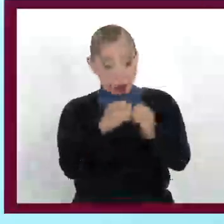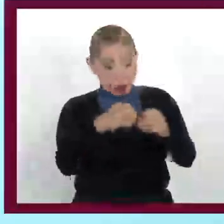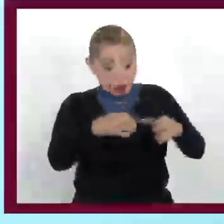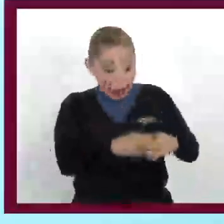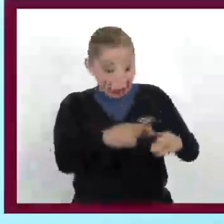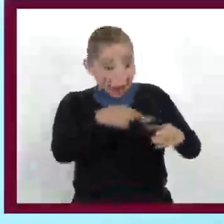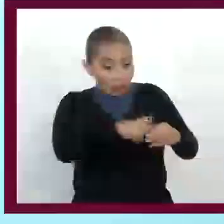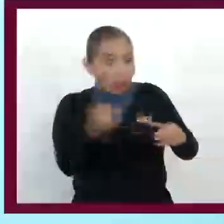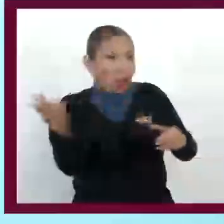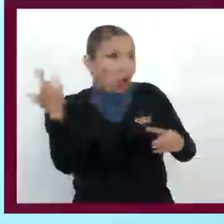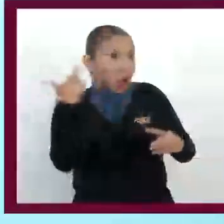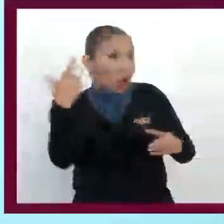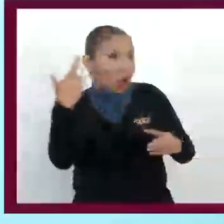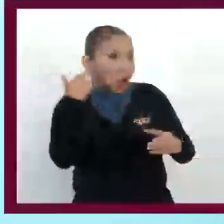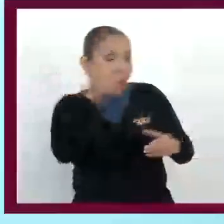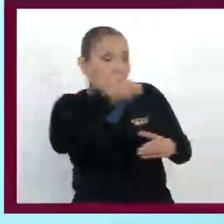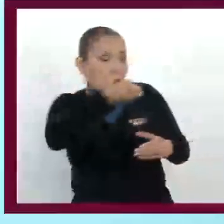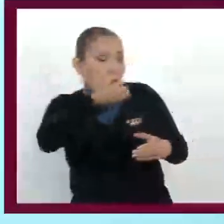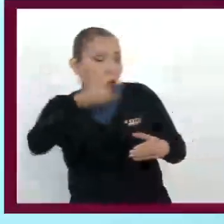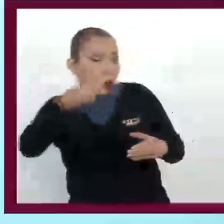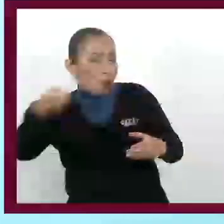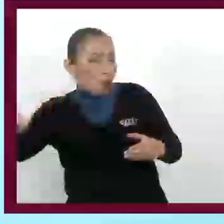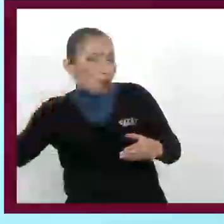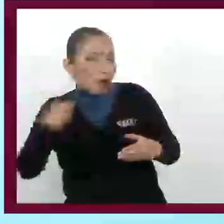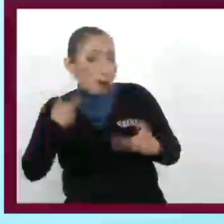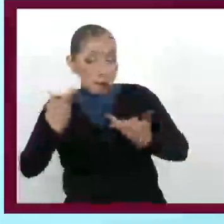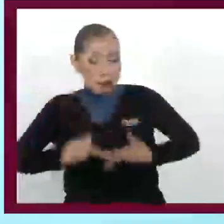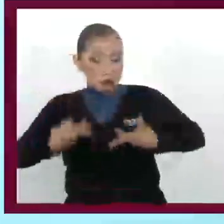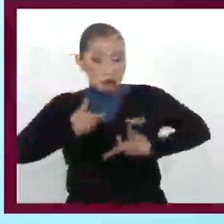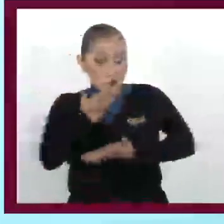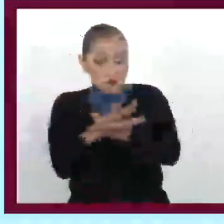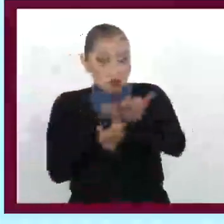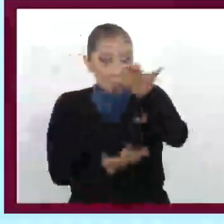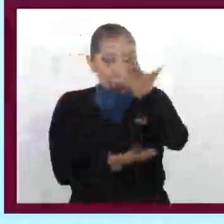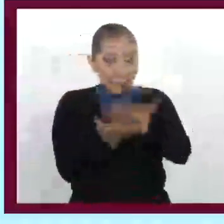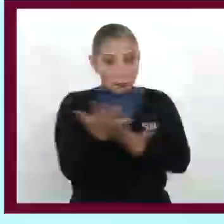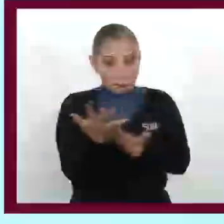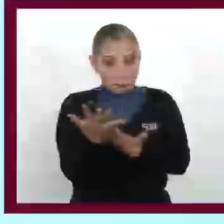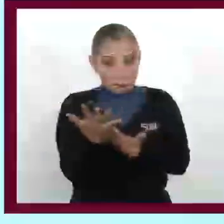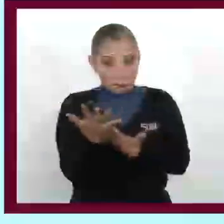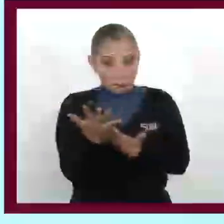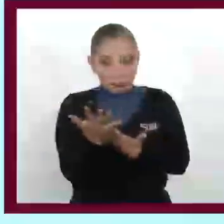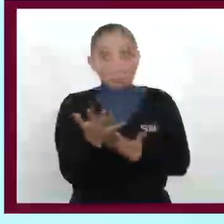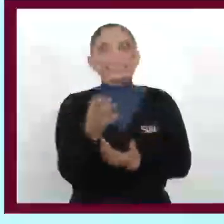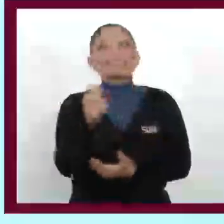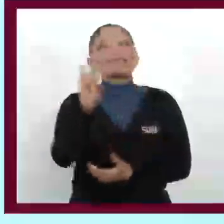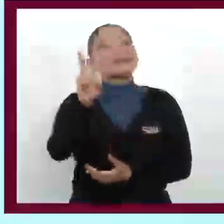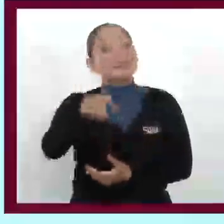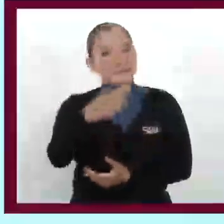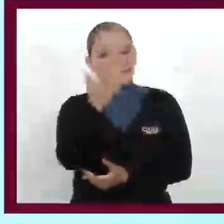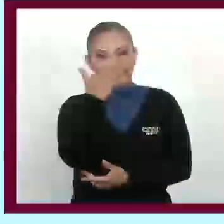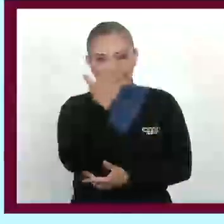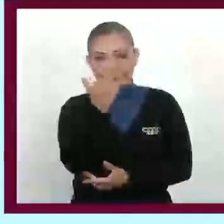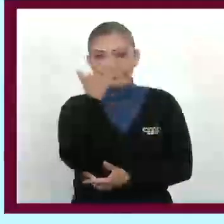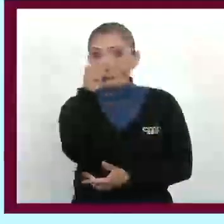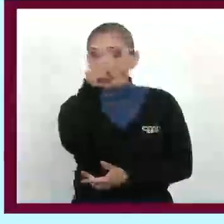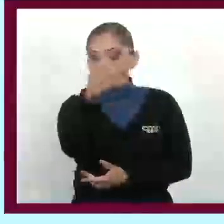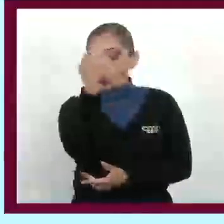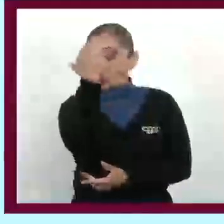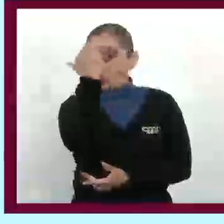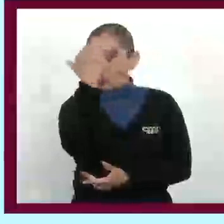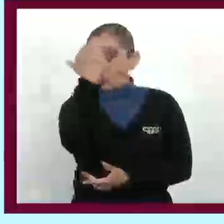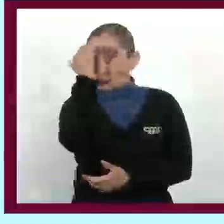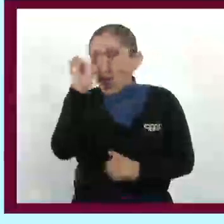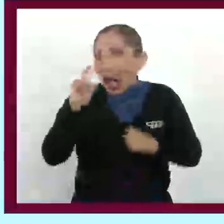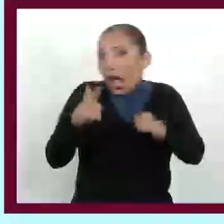que produce sonidos armónicos elaborado por una persona. Tienes razón. ¿Ustedes